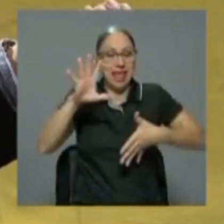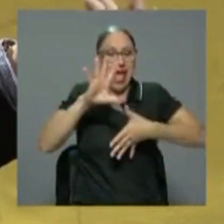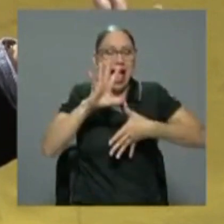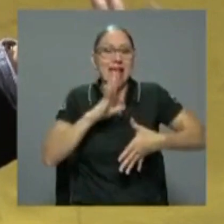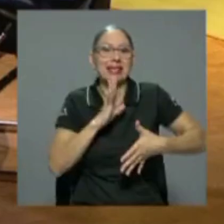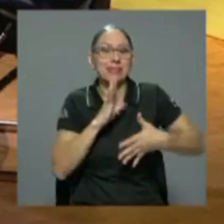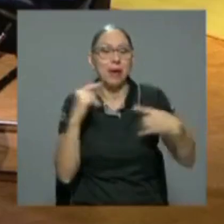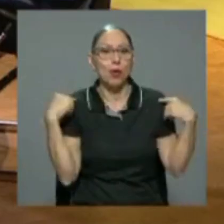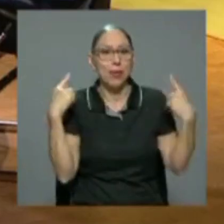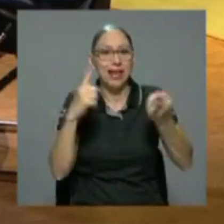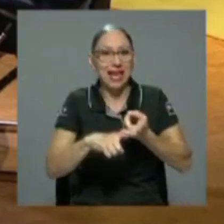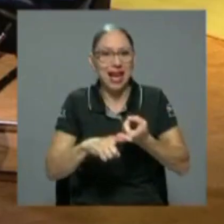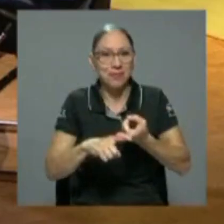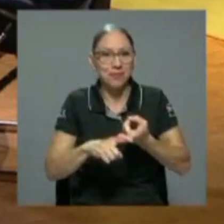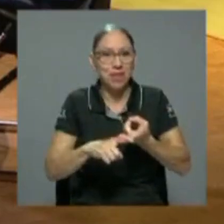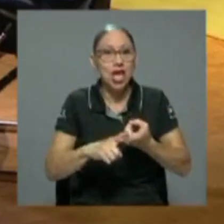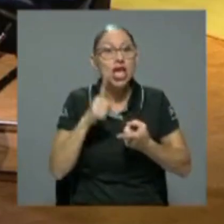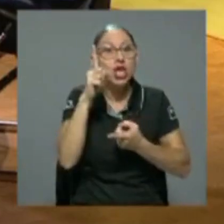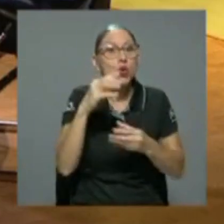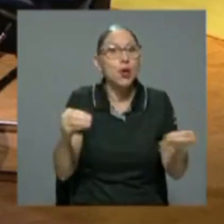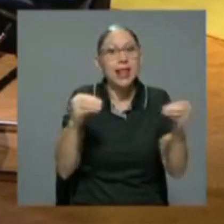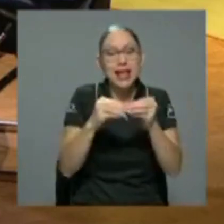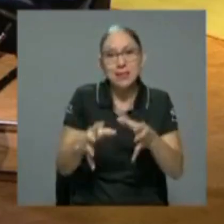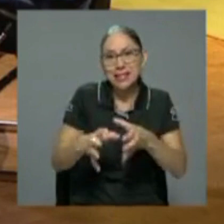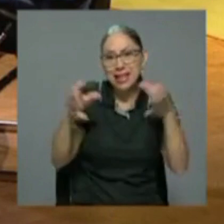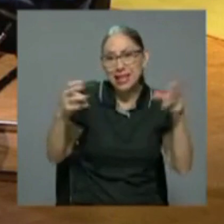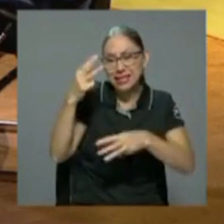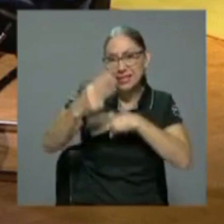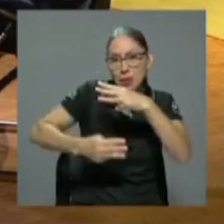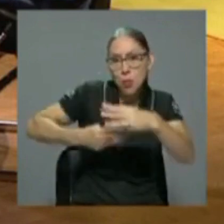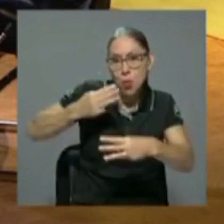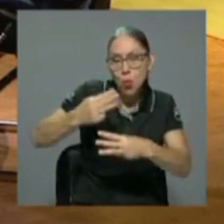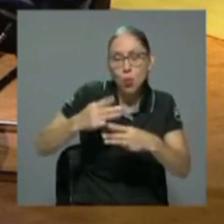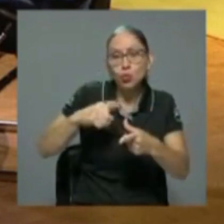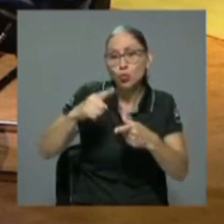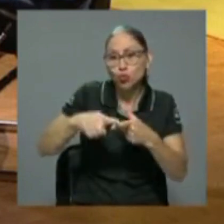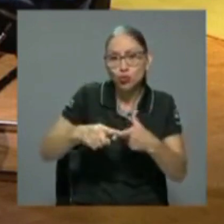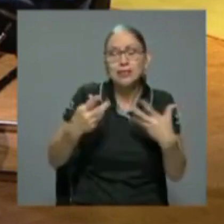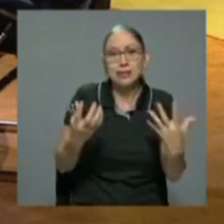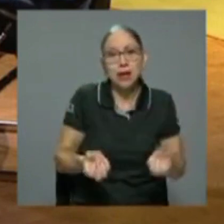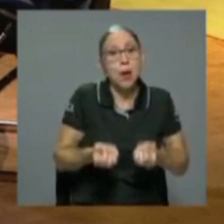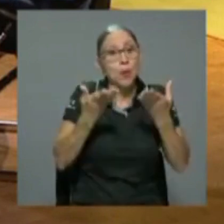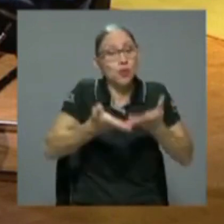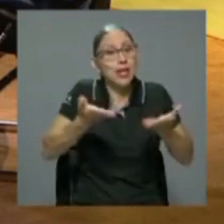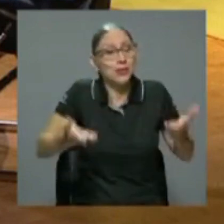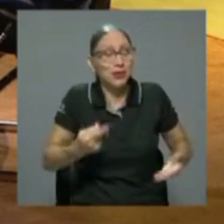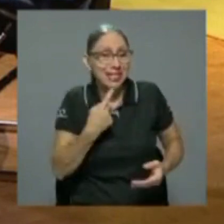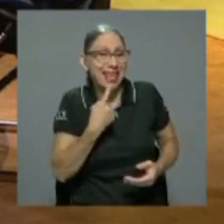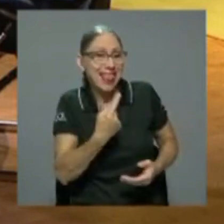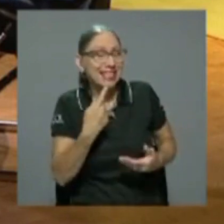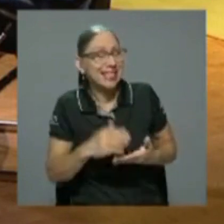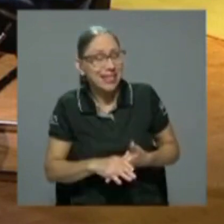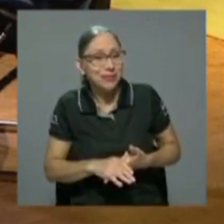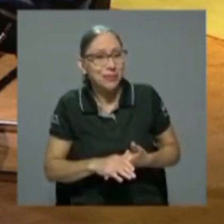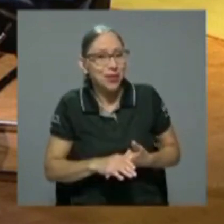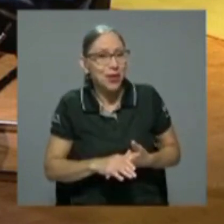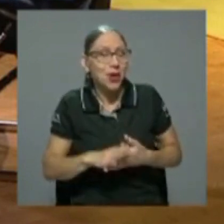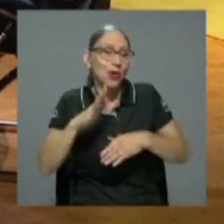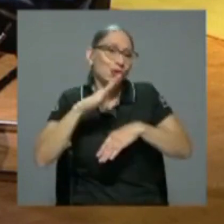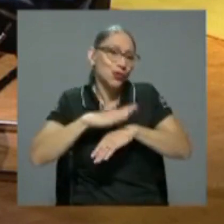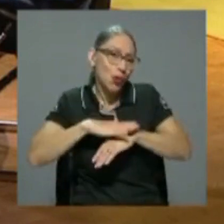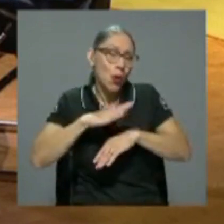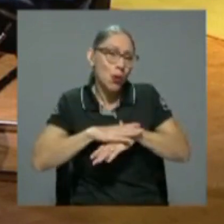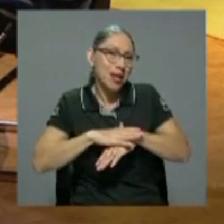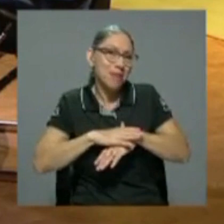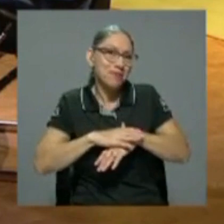y una de las mayores del mundo, de manera que hay muchas cosas que decir sobre,